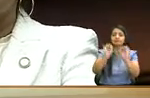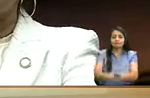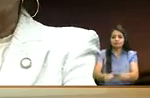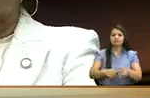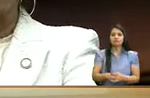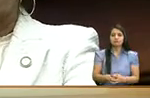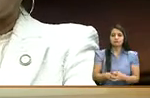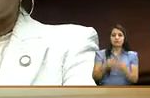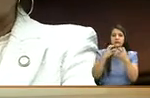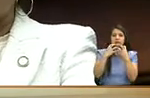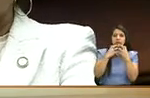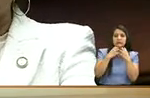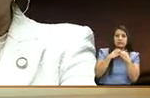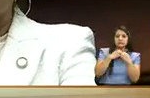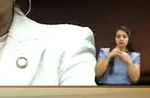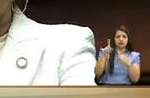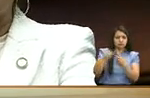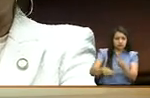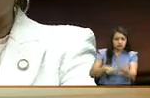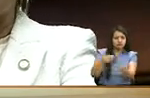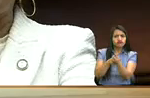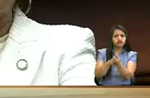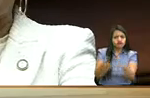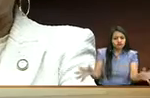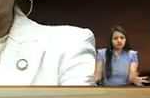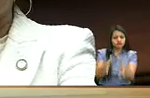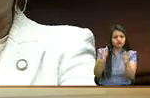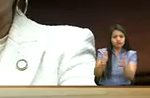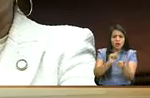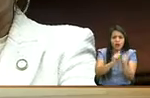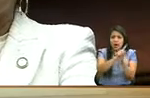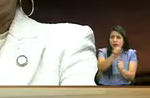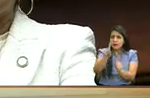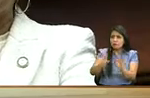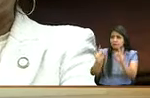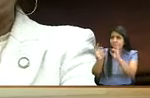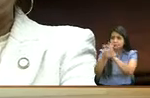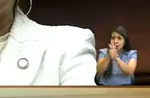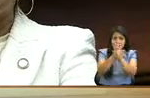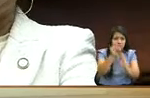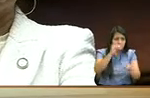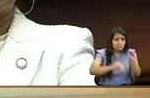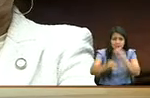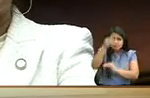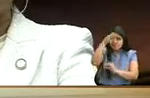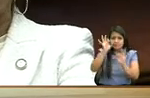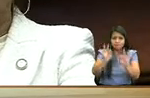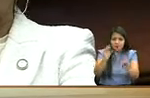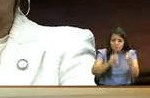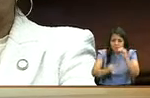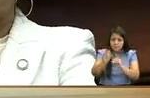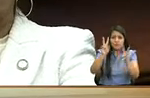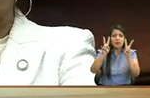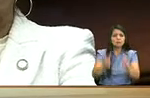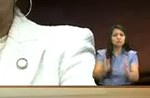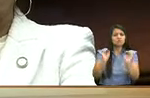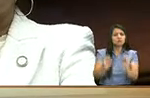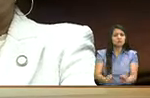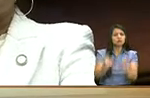sin egoísmos, aportando lo mejor de cada uno en el área que le